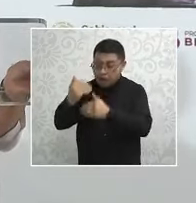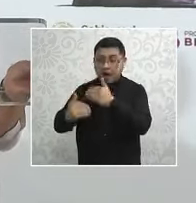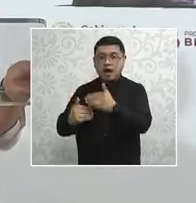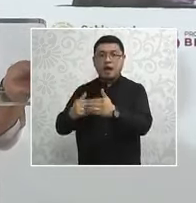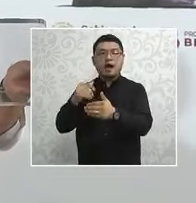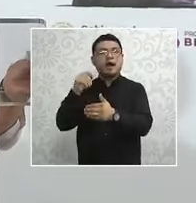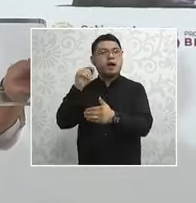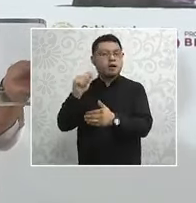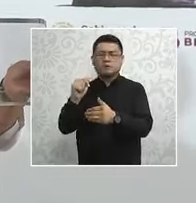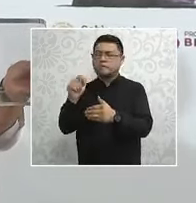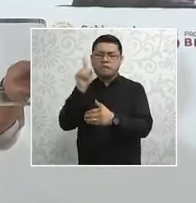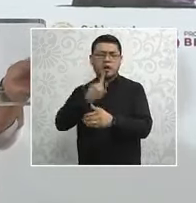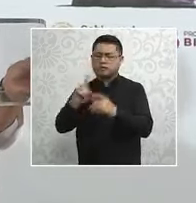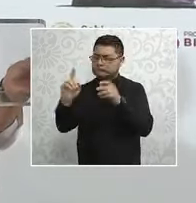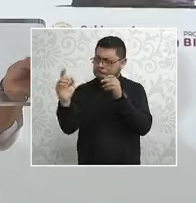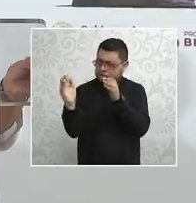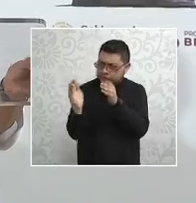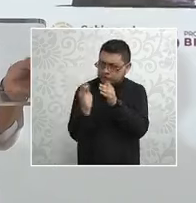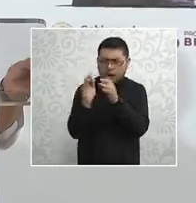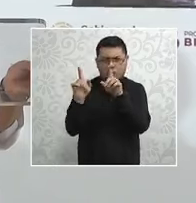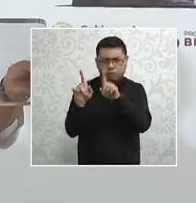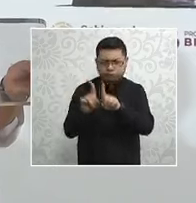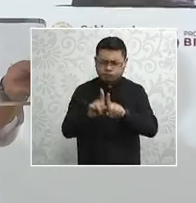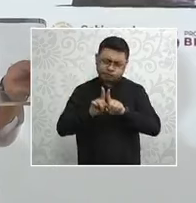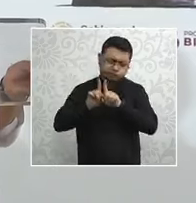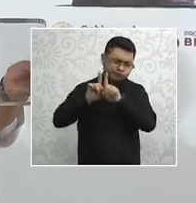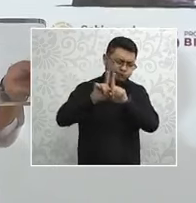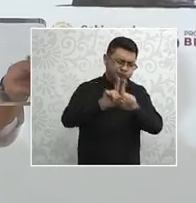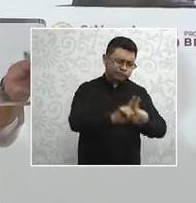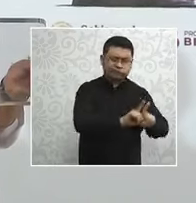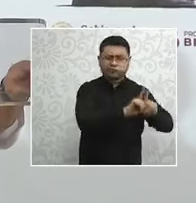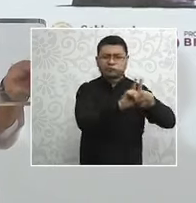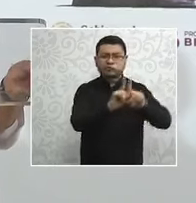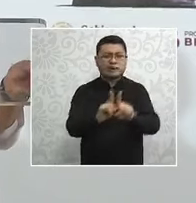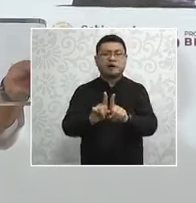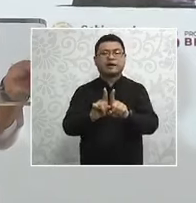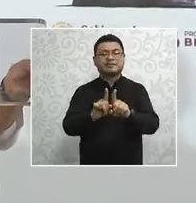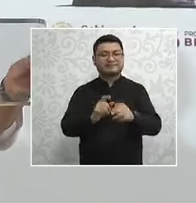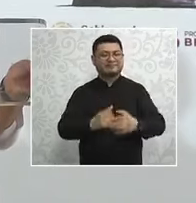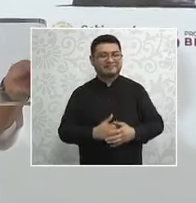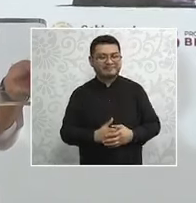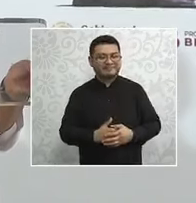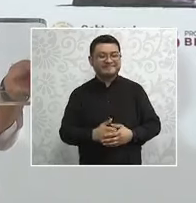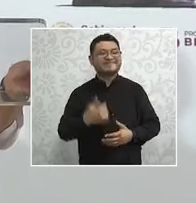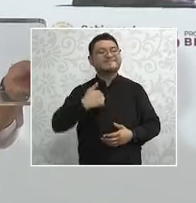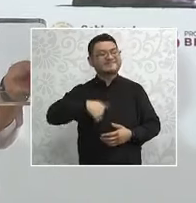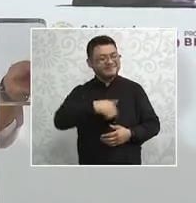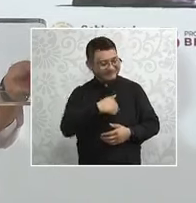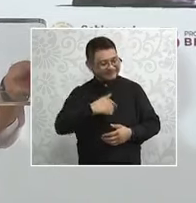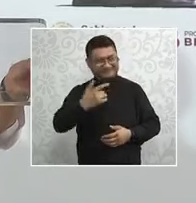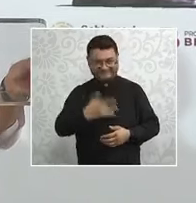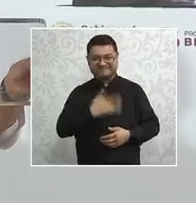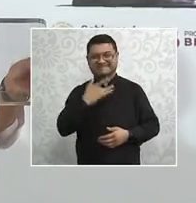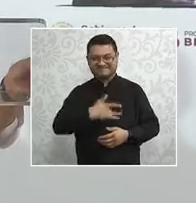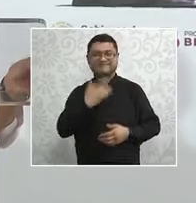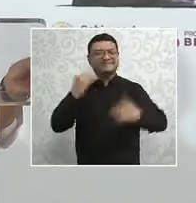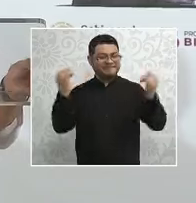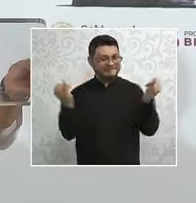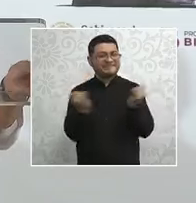cercana al pueblo de México También estamos contentos